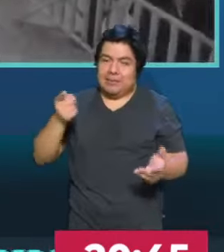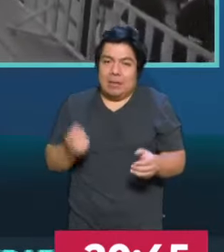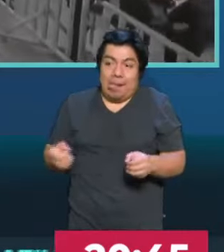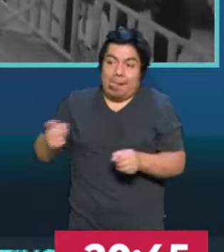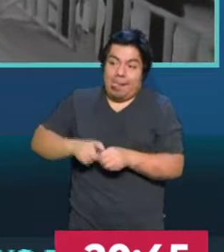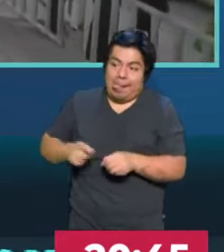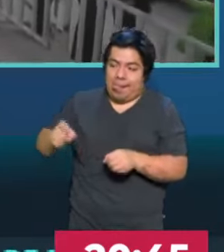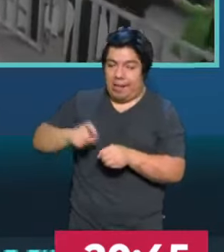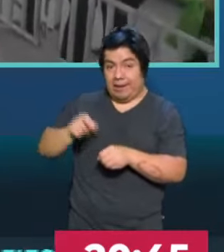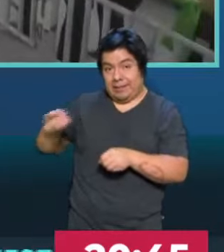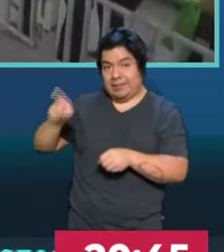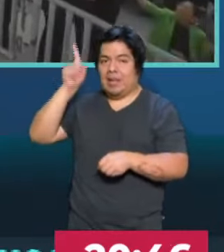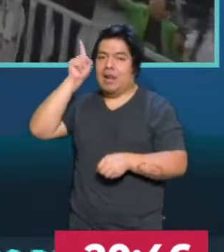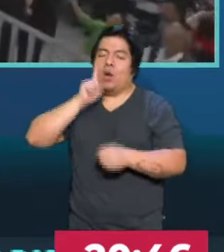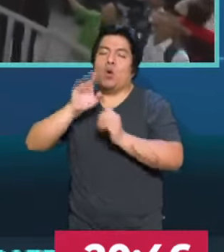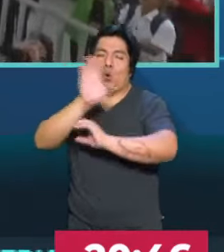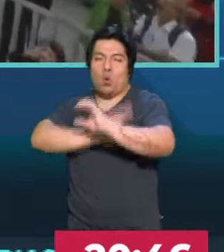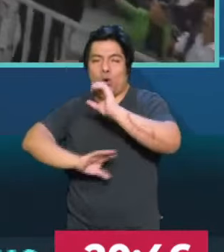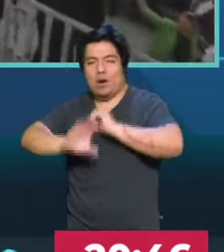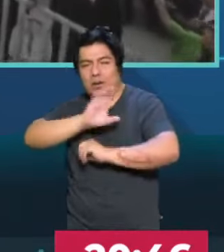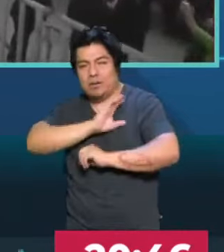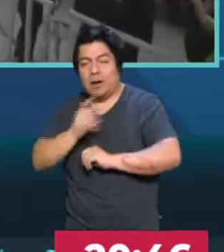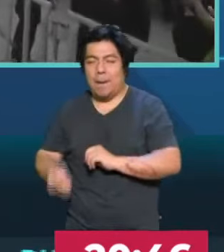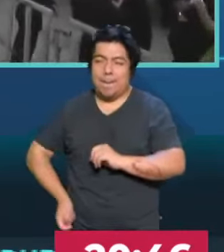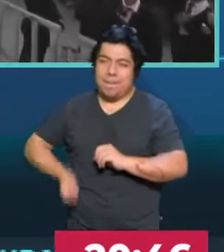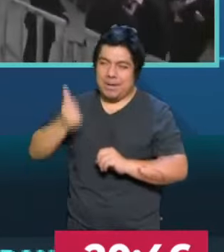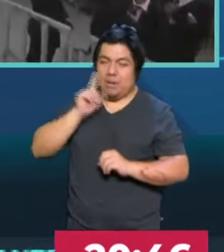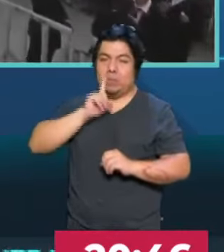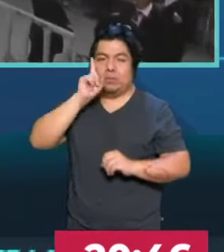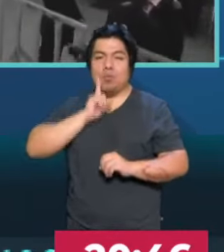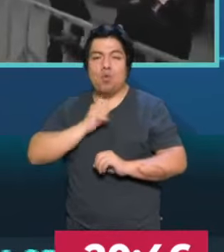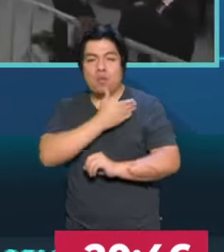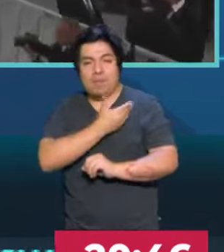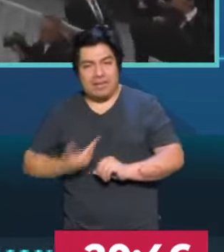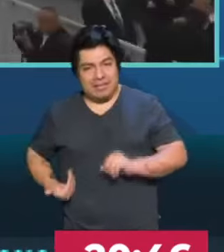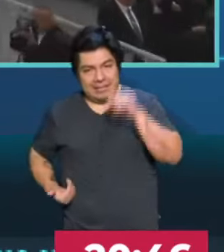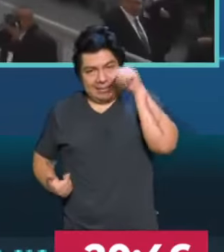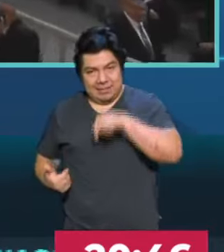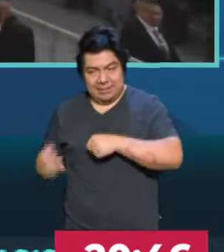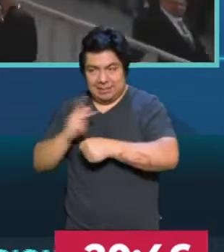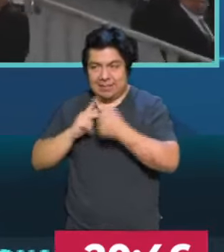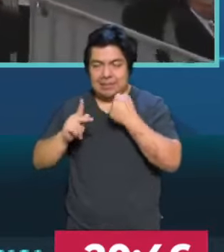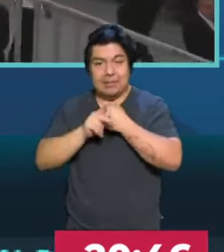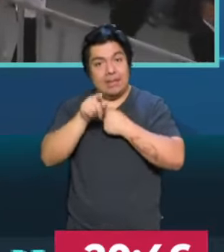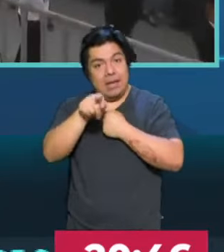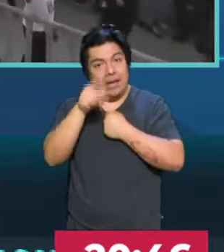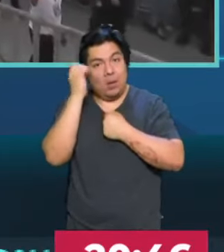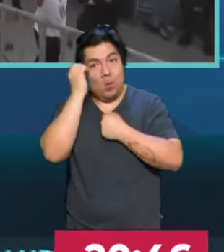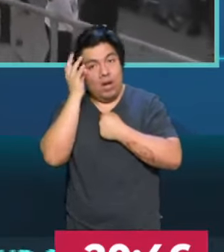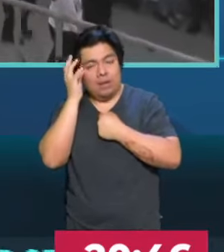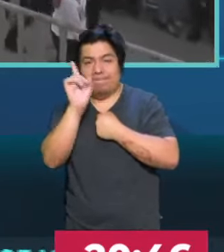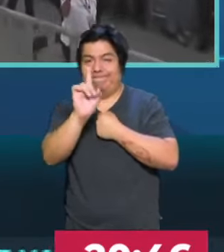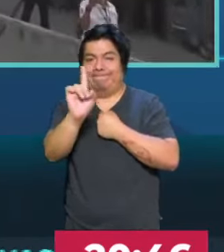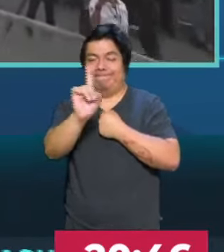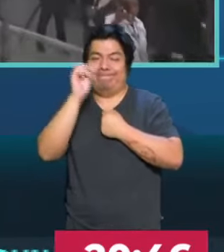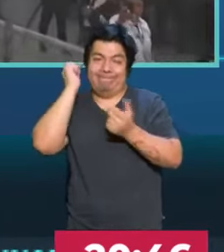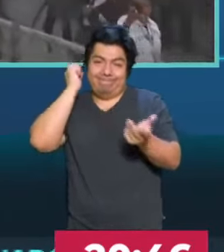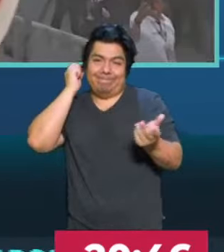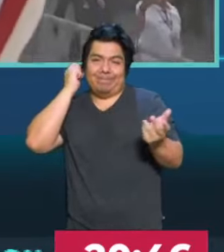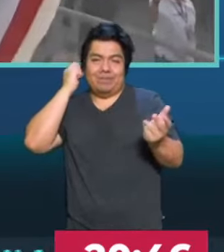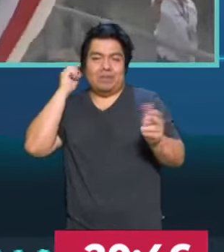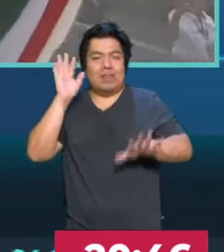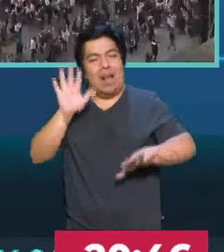que la doctora Claudia Sheinbaum, primer mujer presidenta de este país, y que no se nos olvide, Bere, porque de repente ya